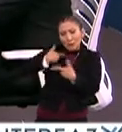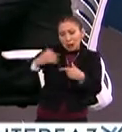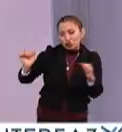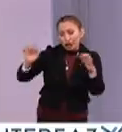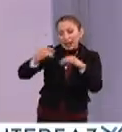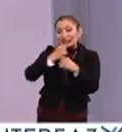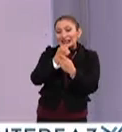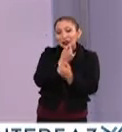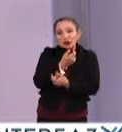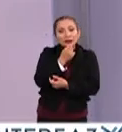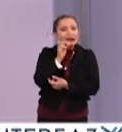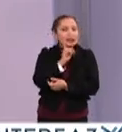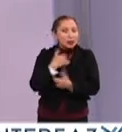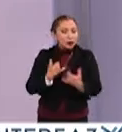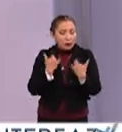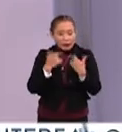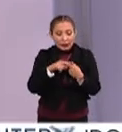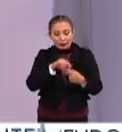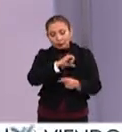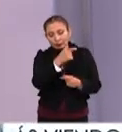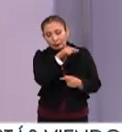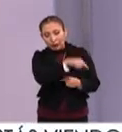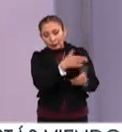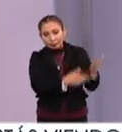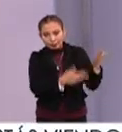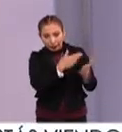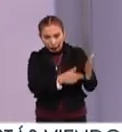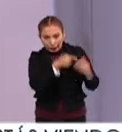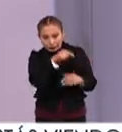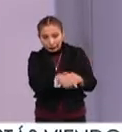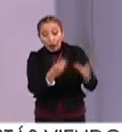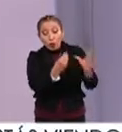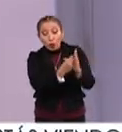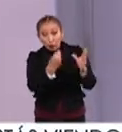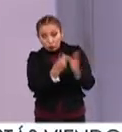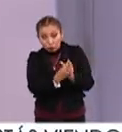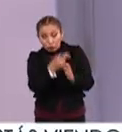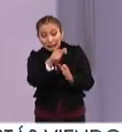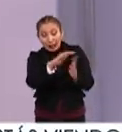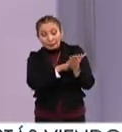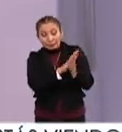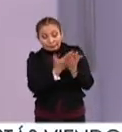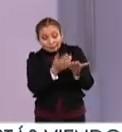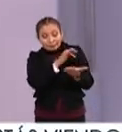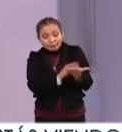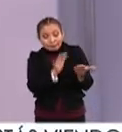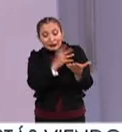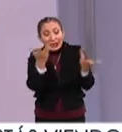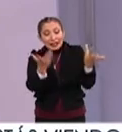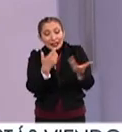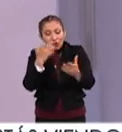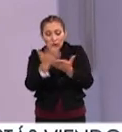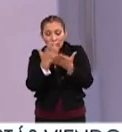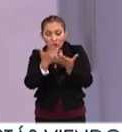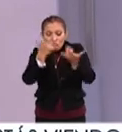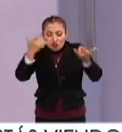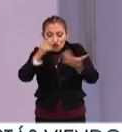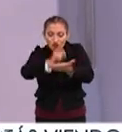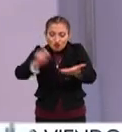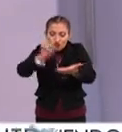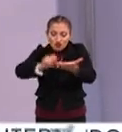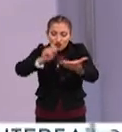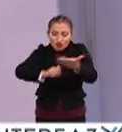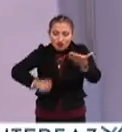pública de niñas, niños y adolescentes, tenemos otros talleres y cursos de literatura y creación de cuento,